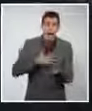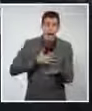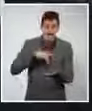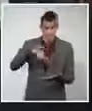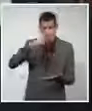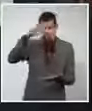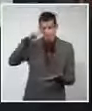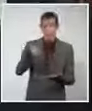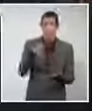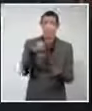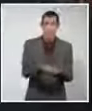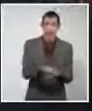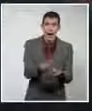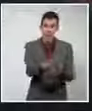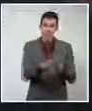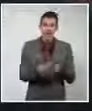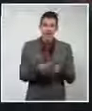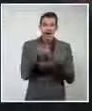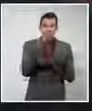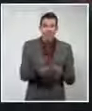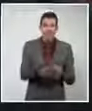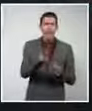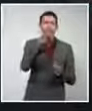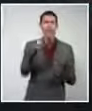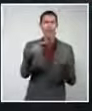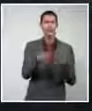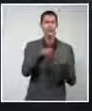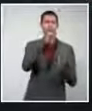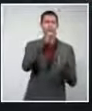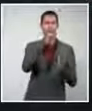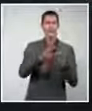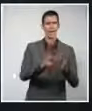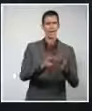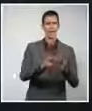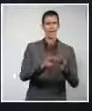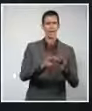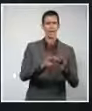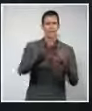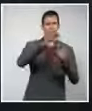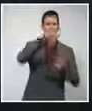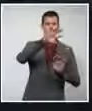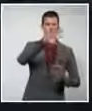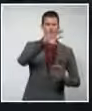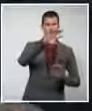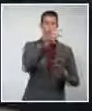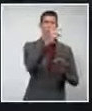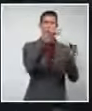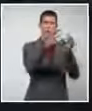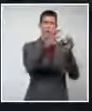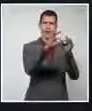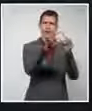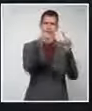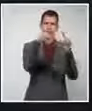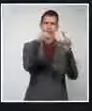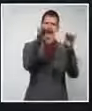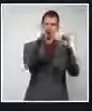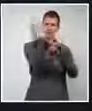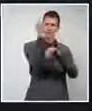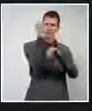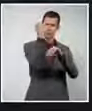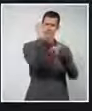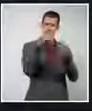me dura 3 días cuando antes, cuando yo compro el paquete, me dura 7 días? No, es que es así. Es decir, usted puede consumir ahora su giga en